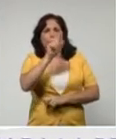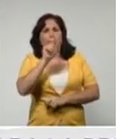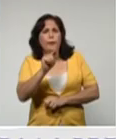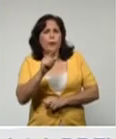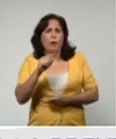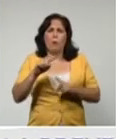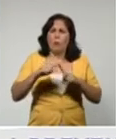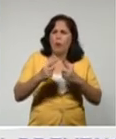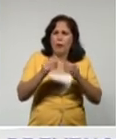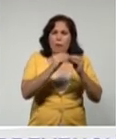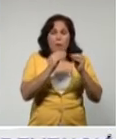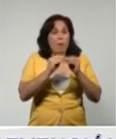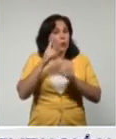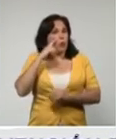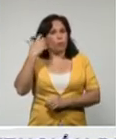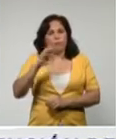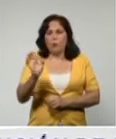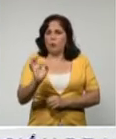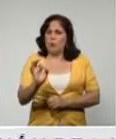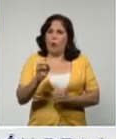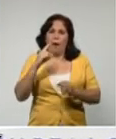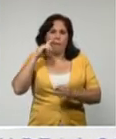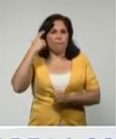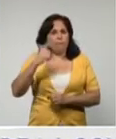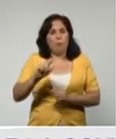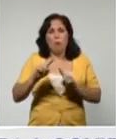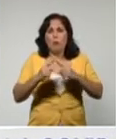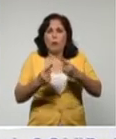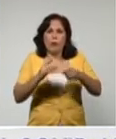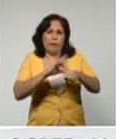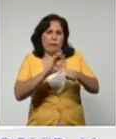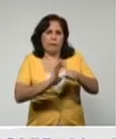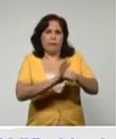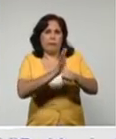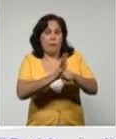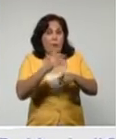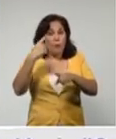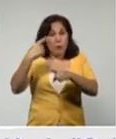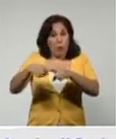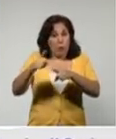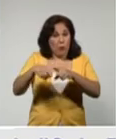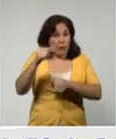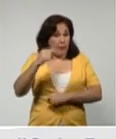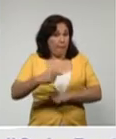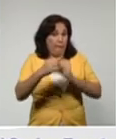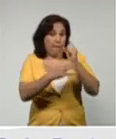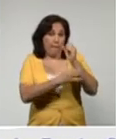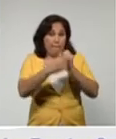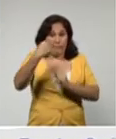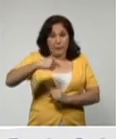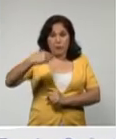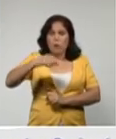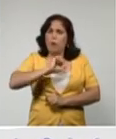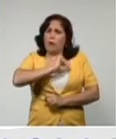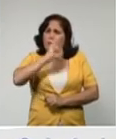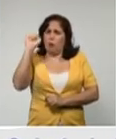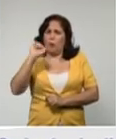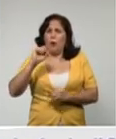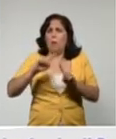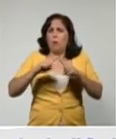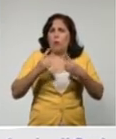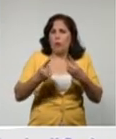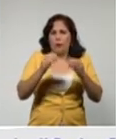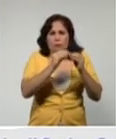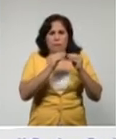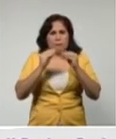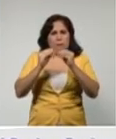embargo no se ha podido precisar la fuente de infección. El resto ya se ha logrado determinar cuál fue